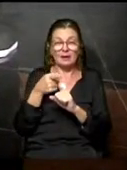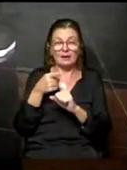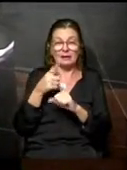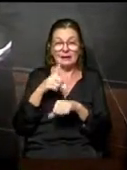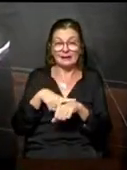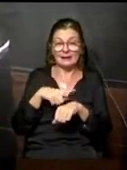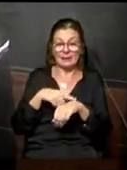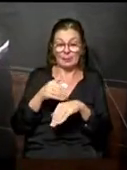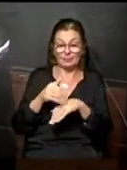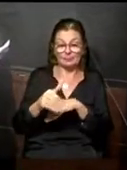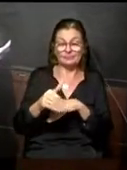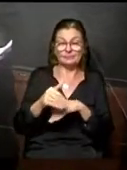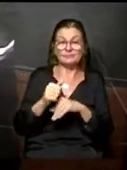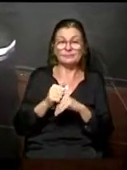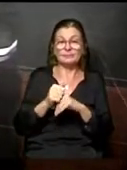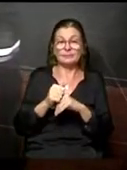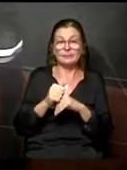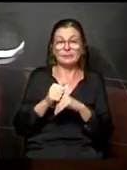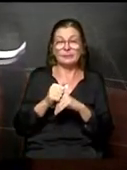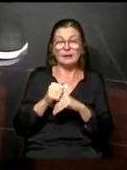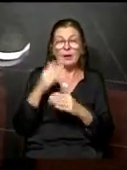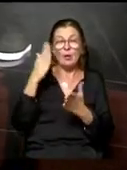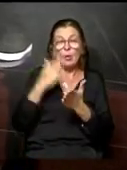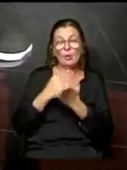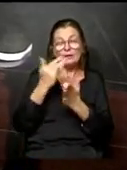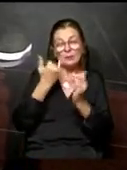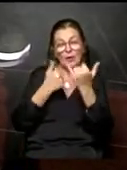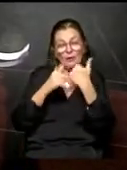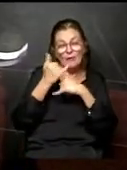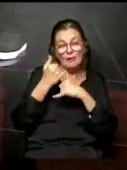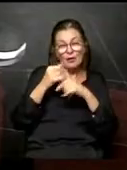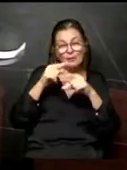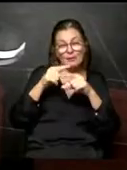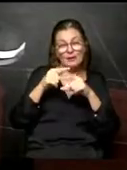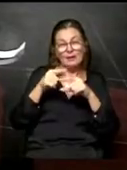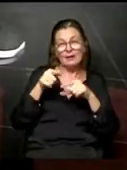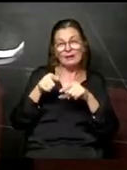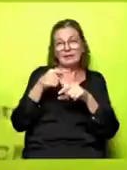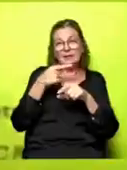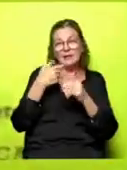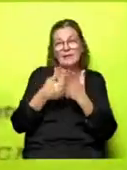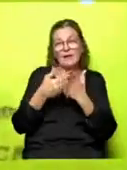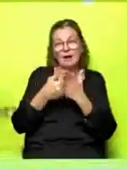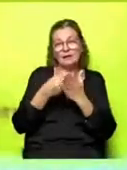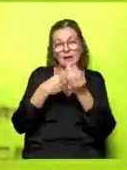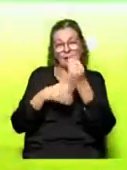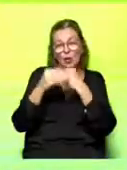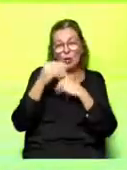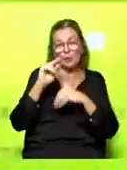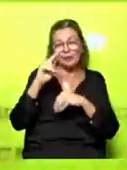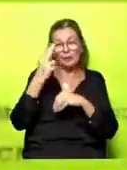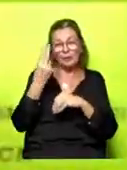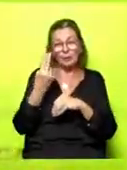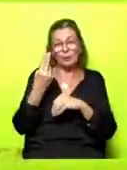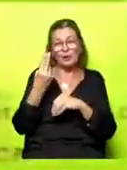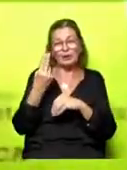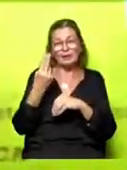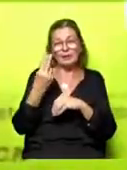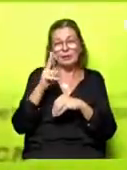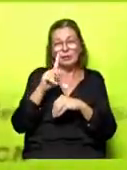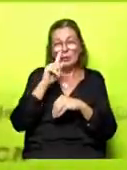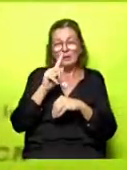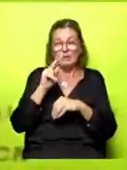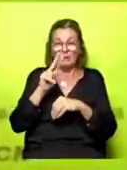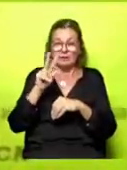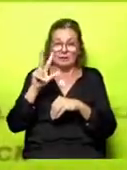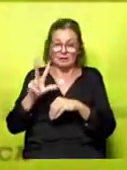tiempo. El último informe de prevalencia de inseguridad alimentaria en Uruguay es de